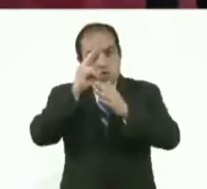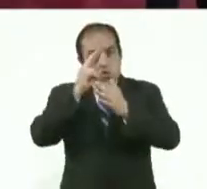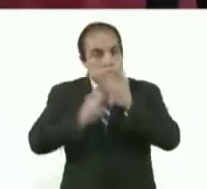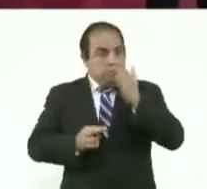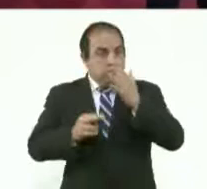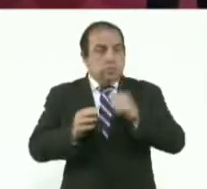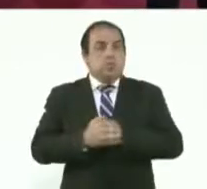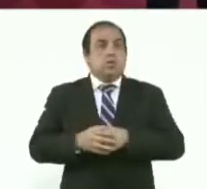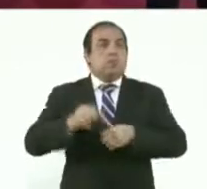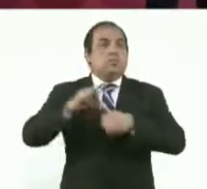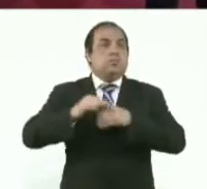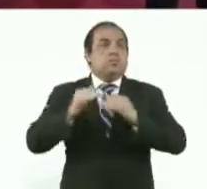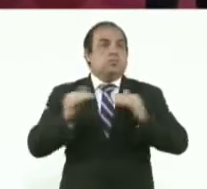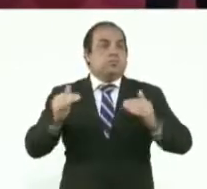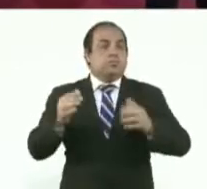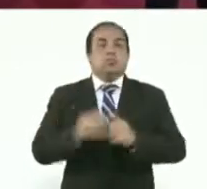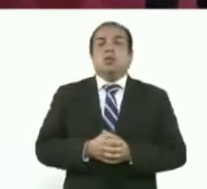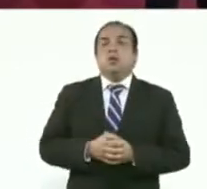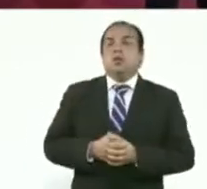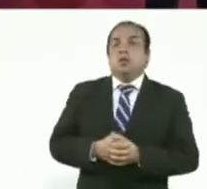en contra de la democracia.